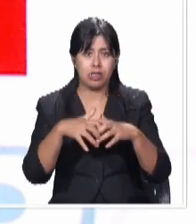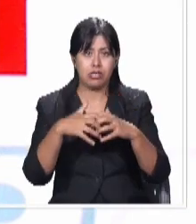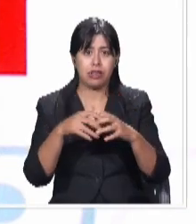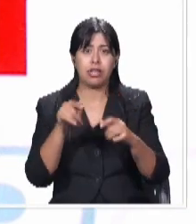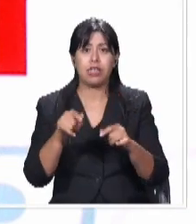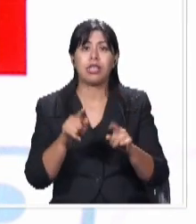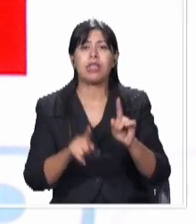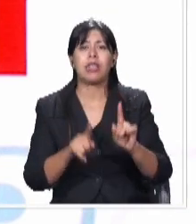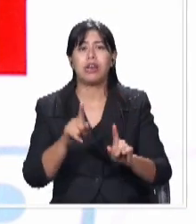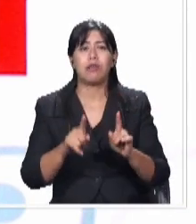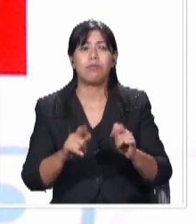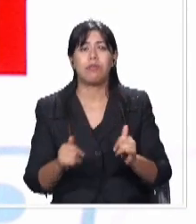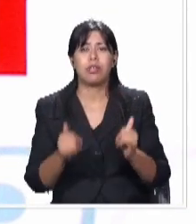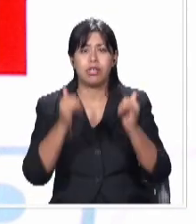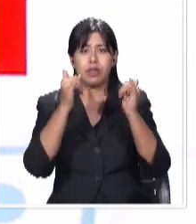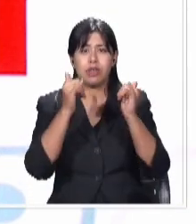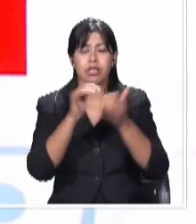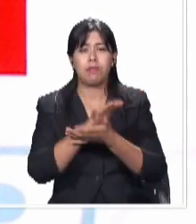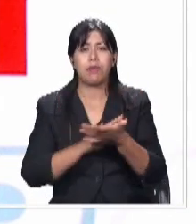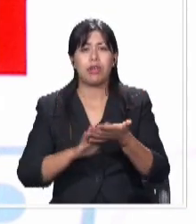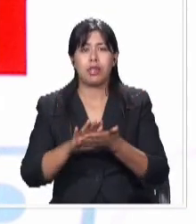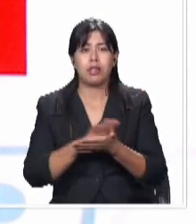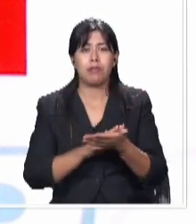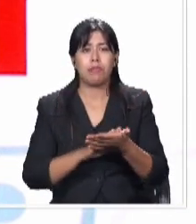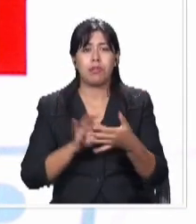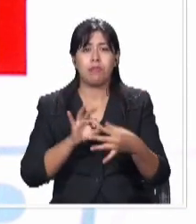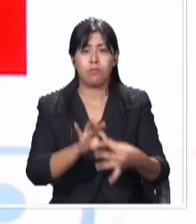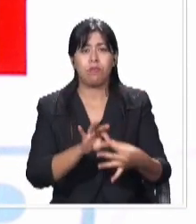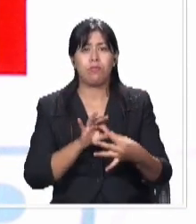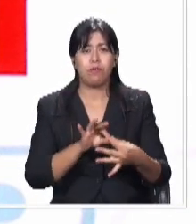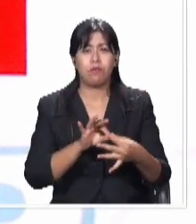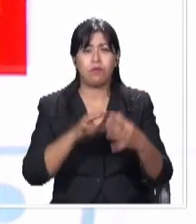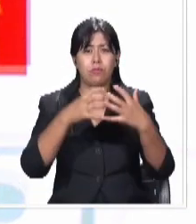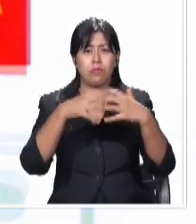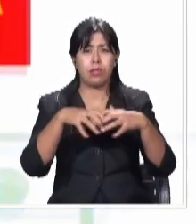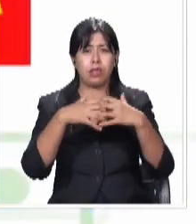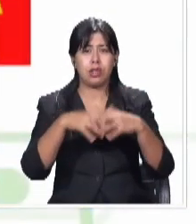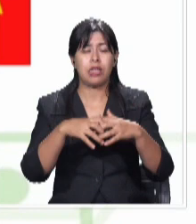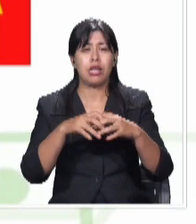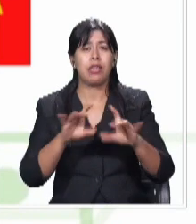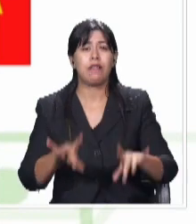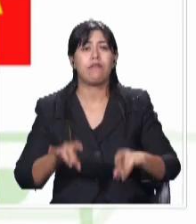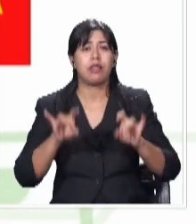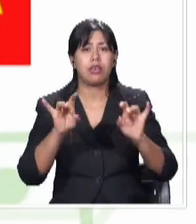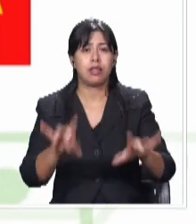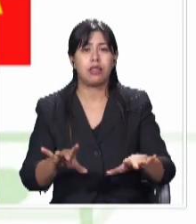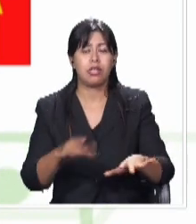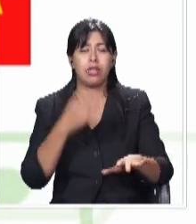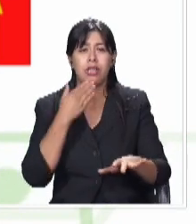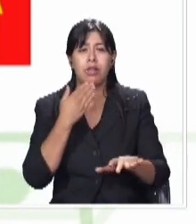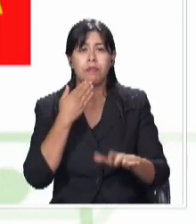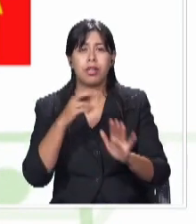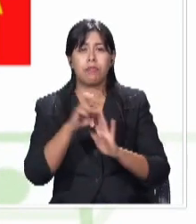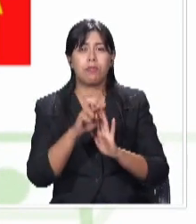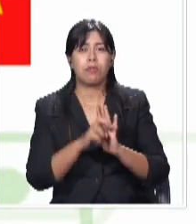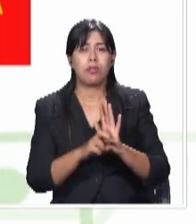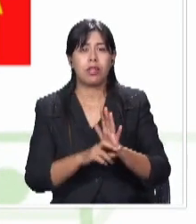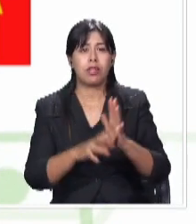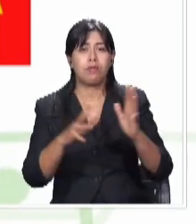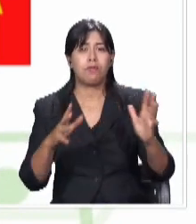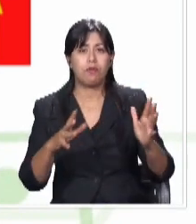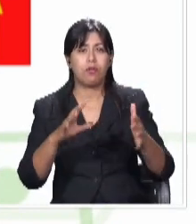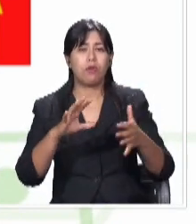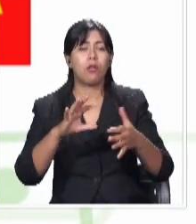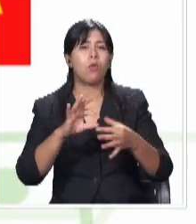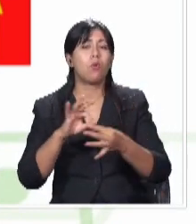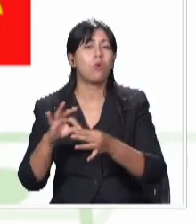entretenidas como la Alianza del Cerebro Europeo, Australiana, el Human Brain Project, que es el proyecto grande de la Unión Europea, un